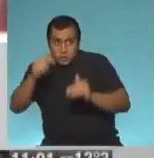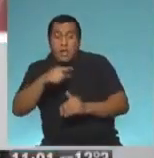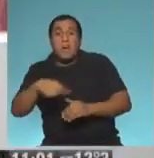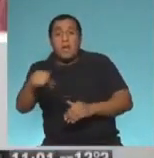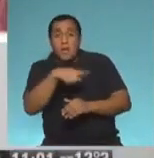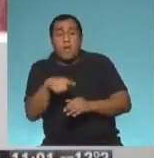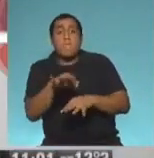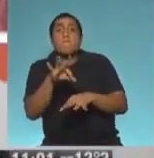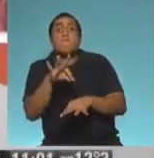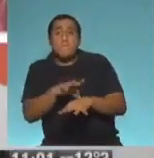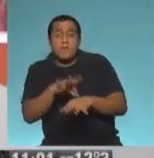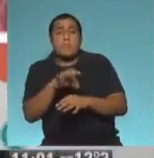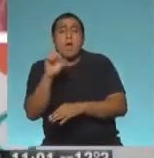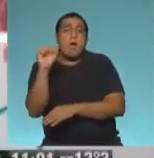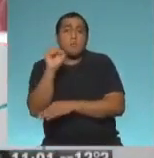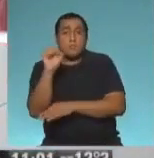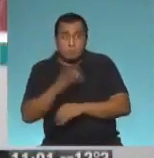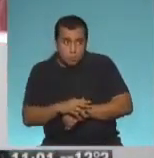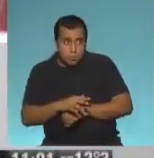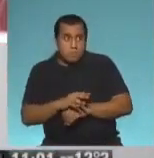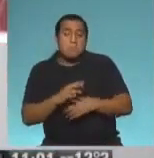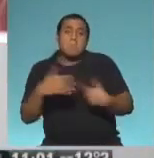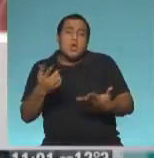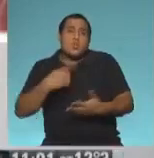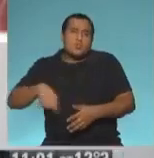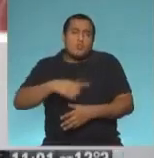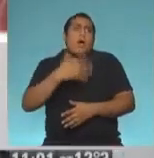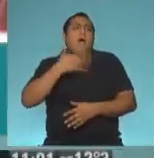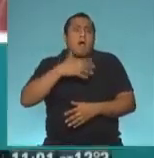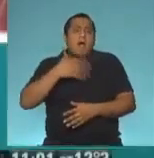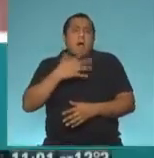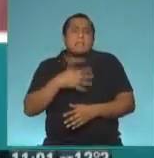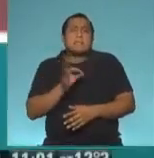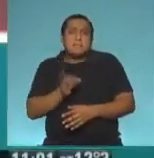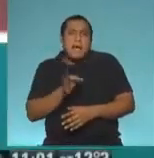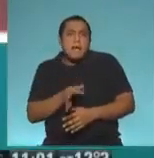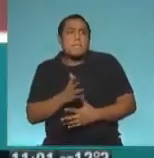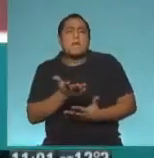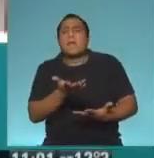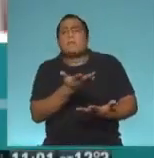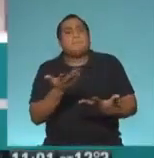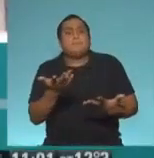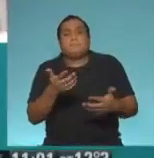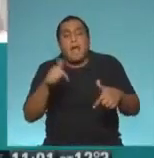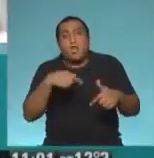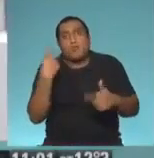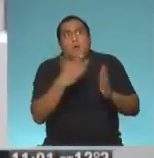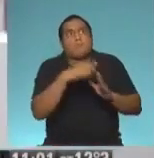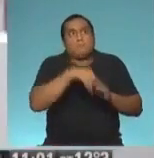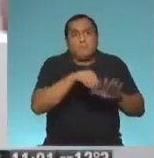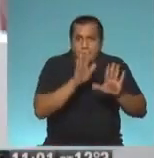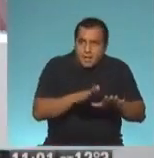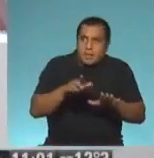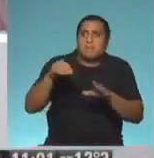están en un diagnóstico de autismo y que, por supuesto, entendemos que esta cuestión de confinamiento, de